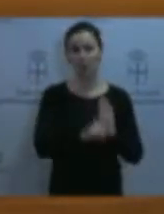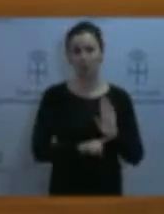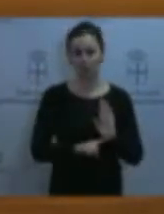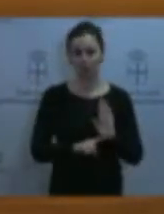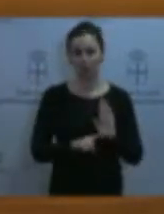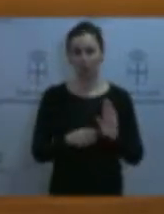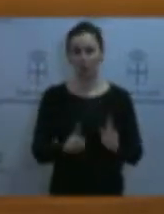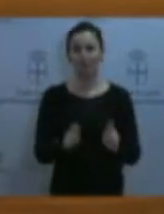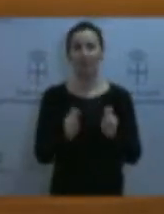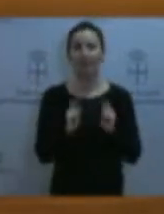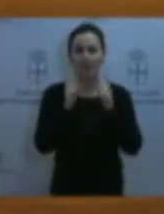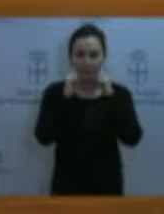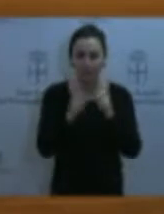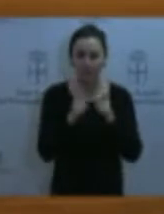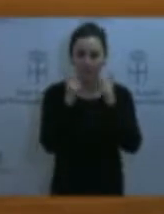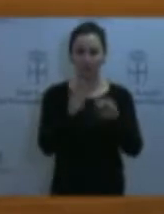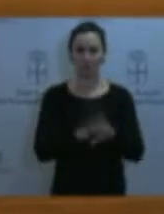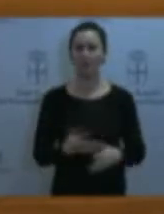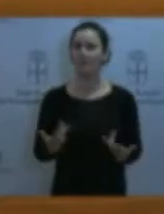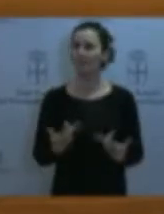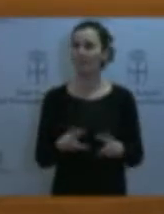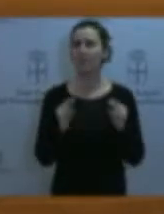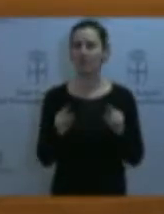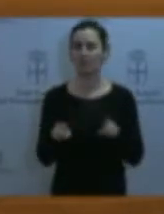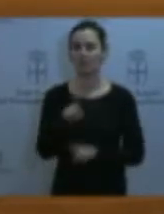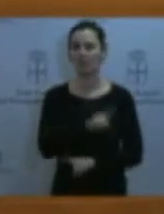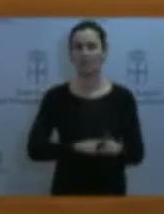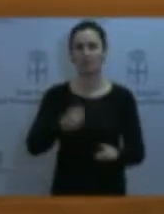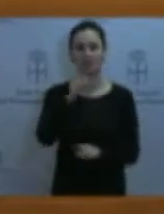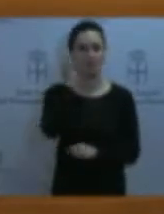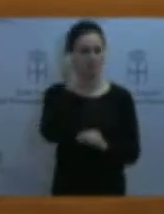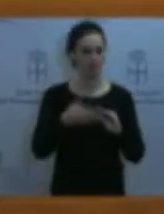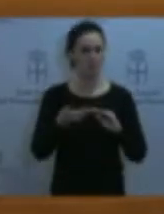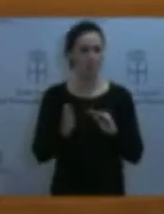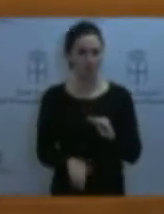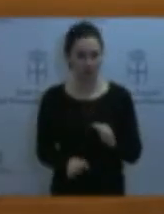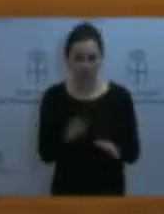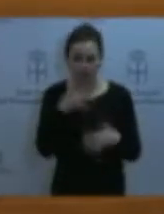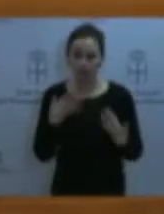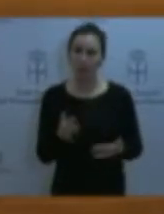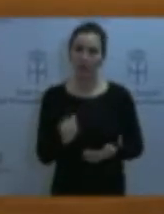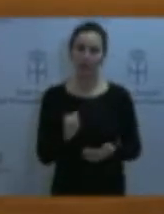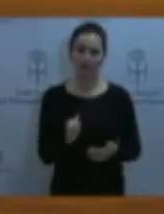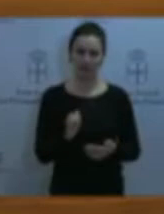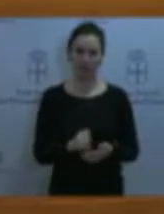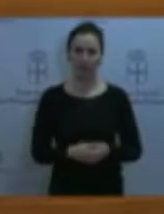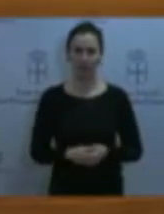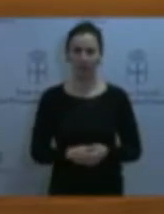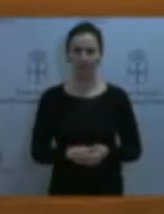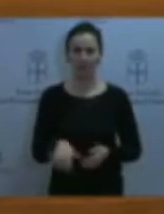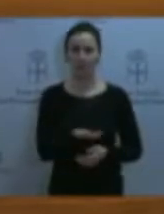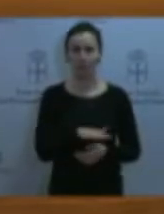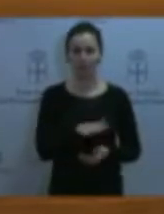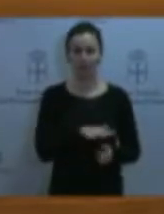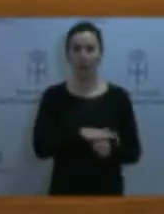cerrar la brecha de desigualdad laboral que actualmente existe entre hombres y mujeres en las zonas rurales. Asturias. En Asturias